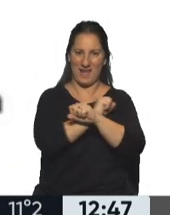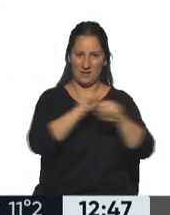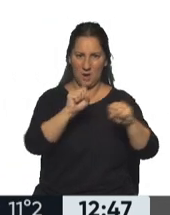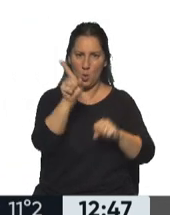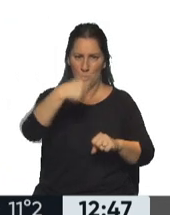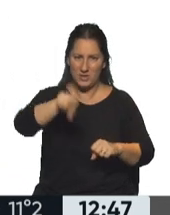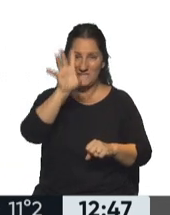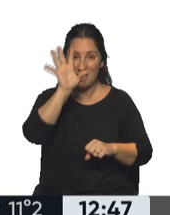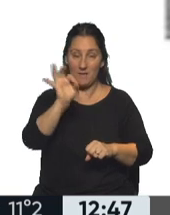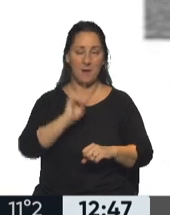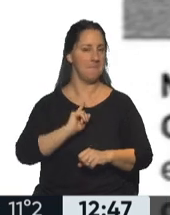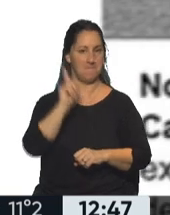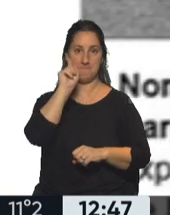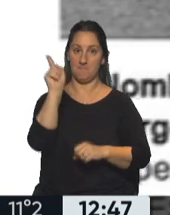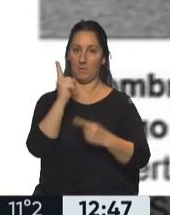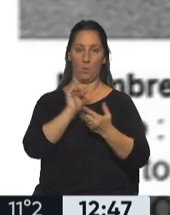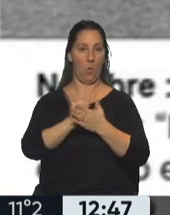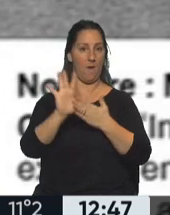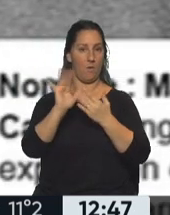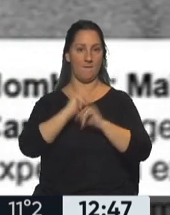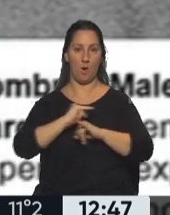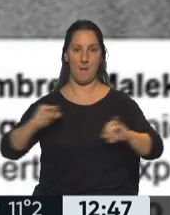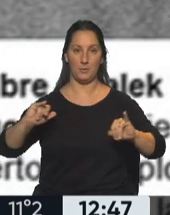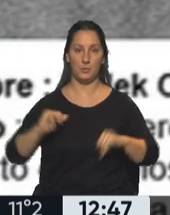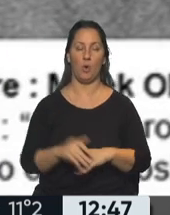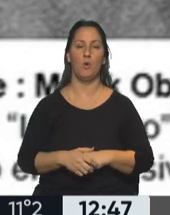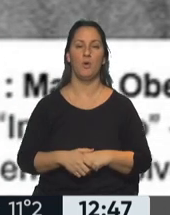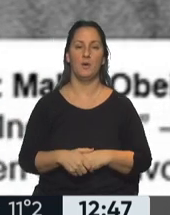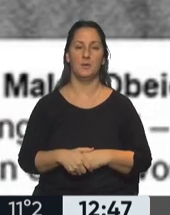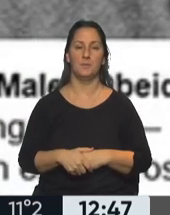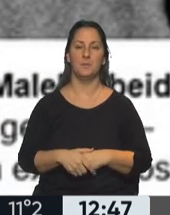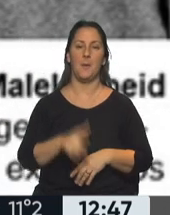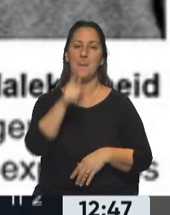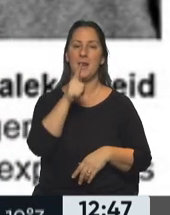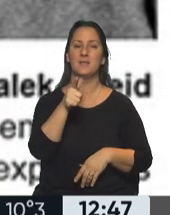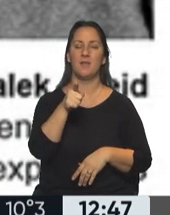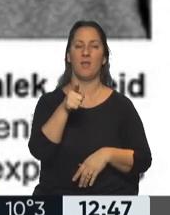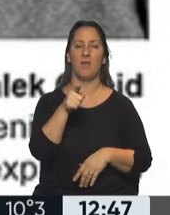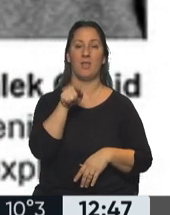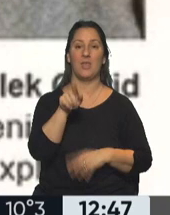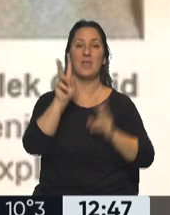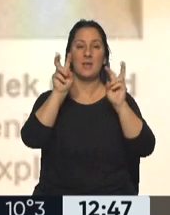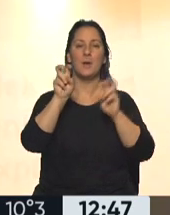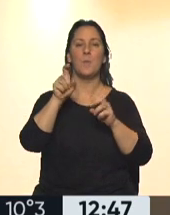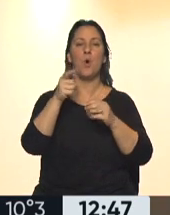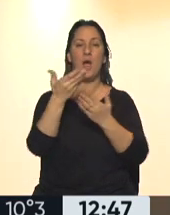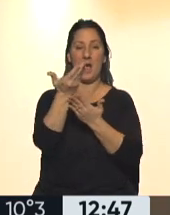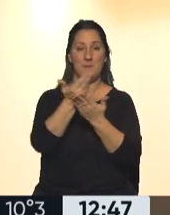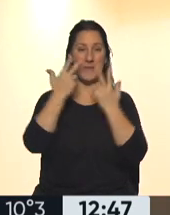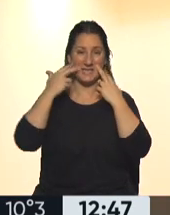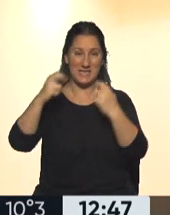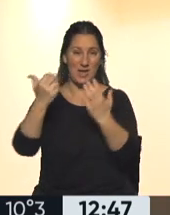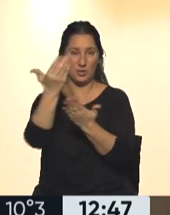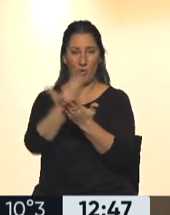este datos no la verdad es que eso sí que es novedoso porque nosotros yo creo que está referenciado secundariamente en la causa y una causa